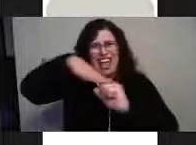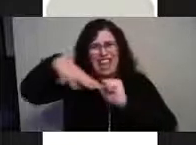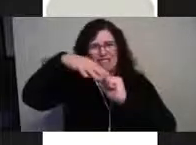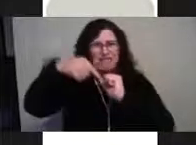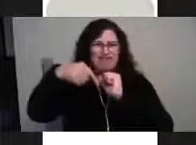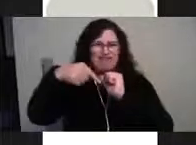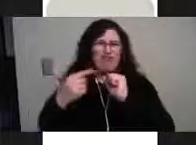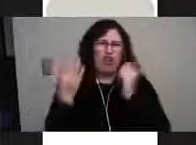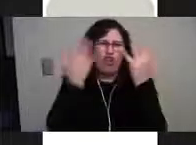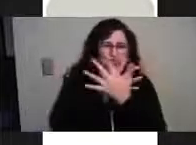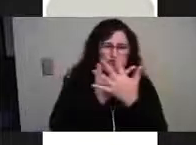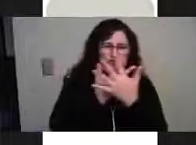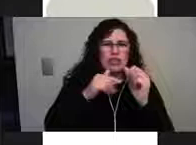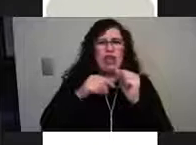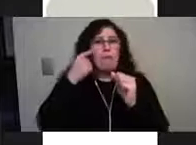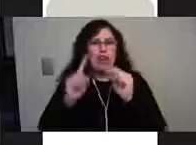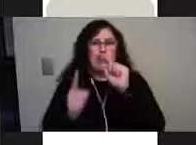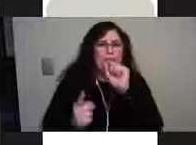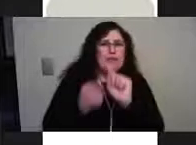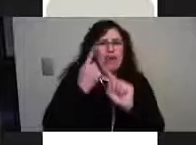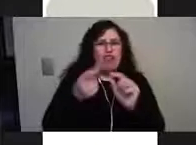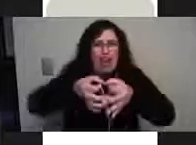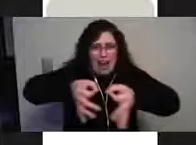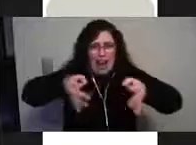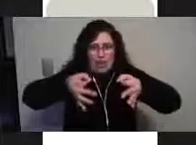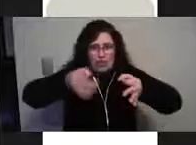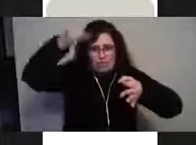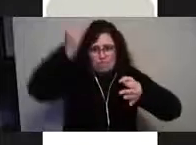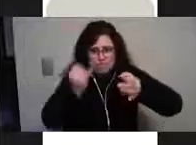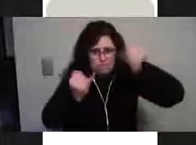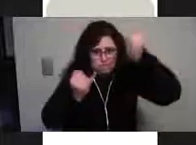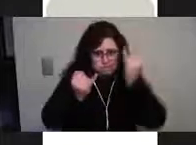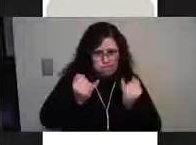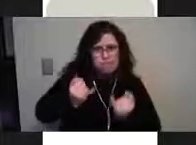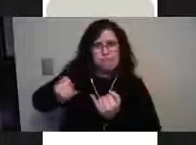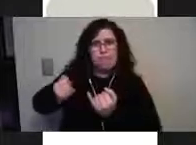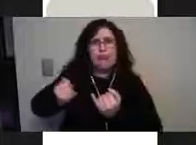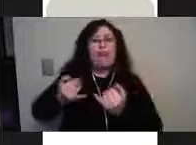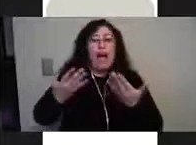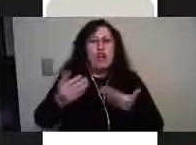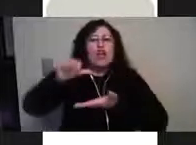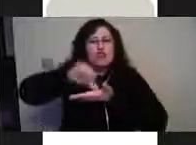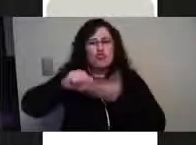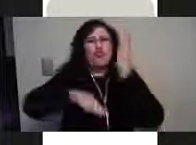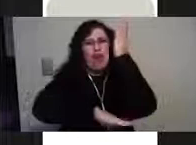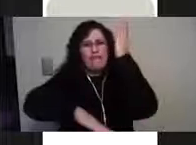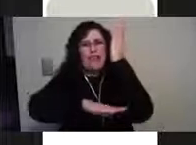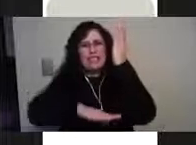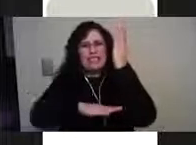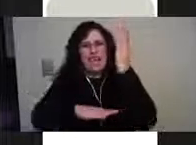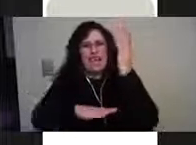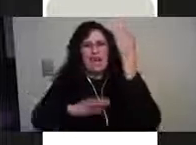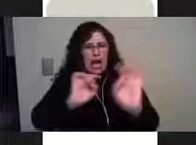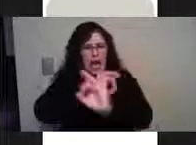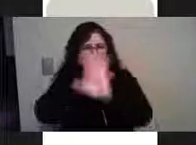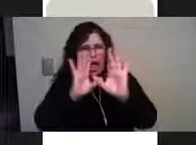correcta, ya, sino que pasa por los ganglios basales y los núcleos de la base lo que hace corrigen y pulen esa información, ya, y después la